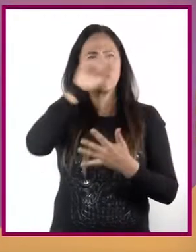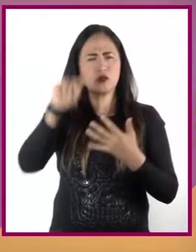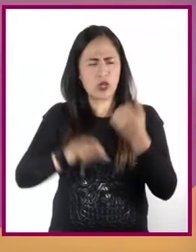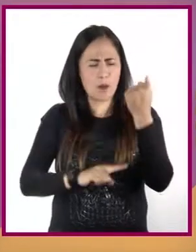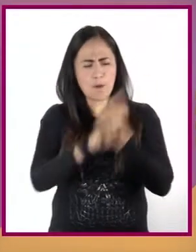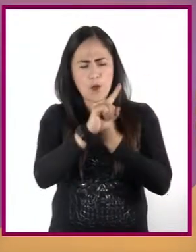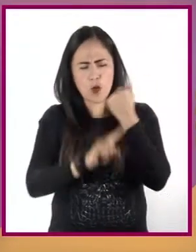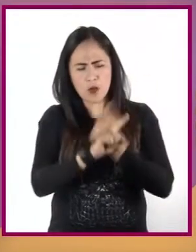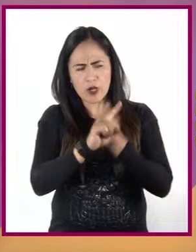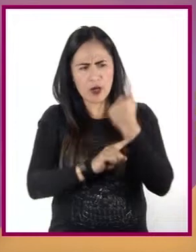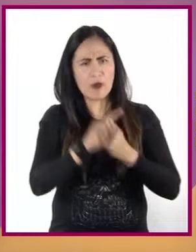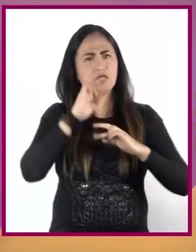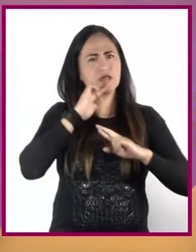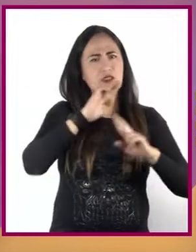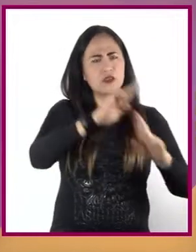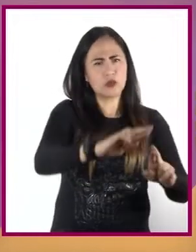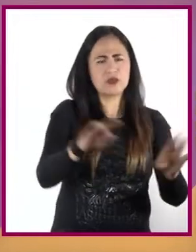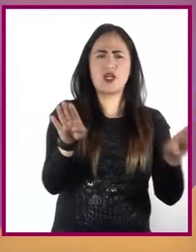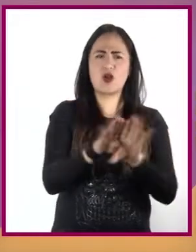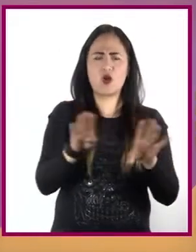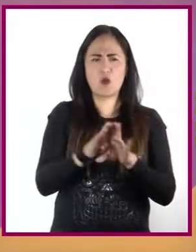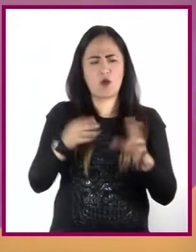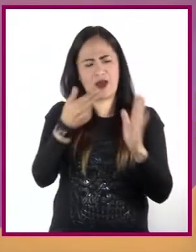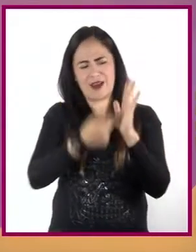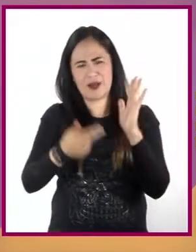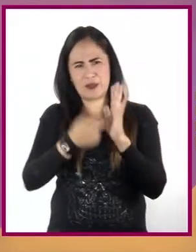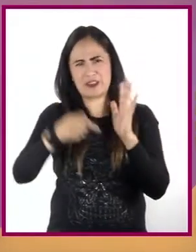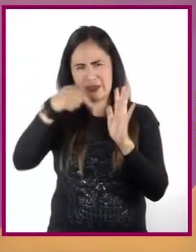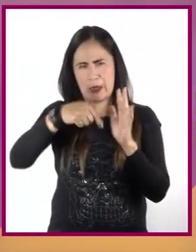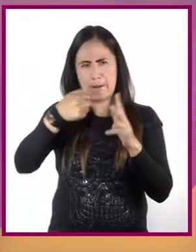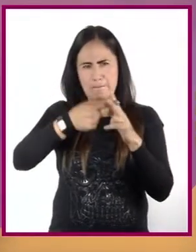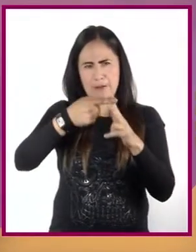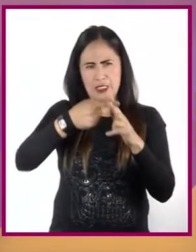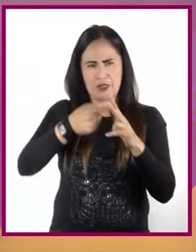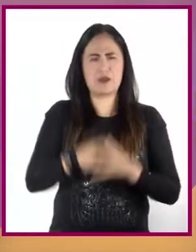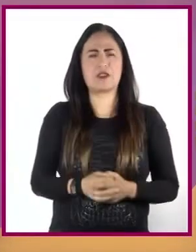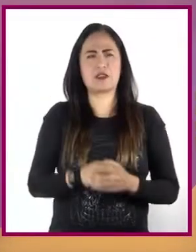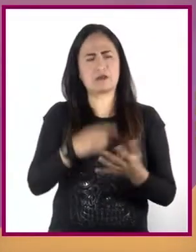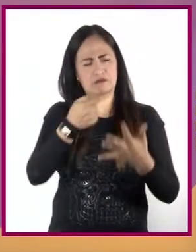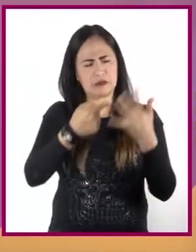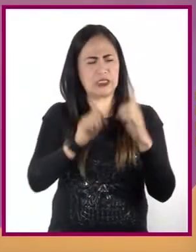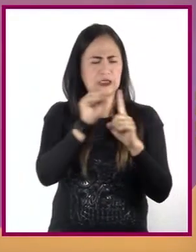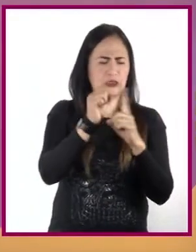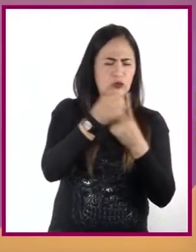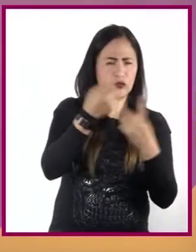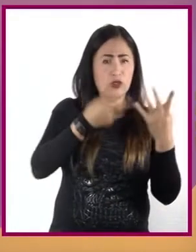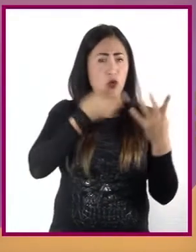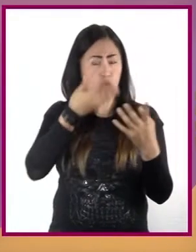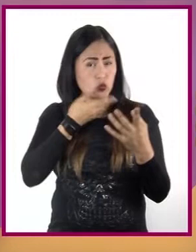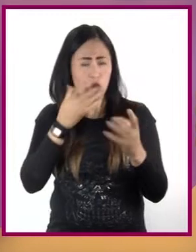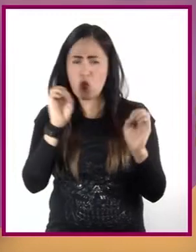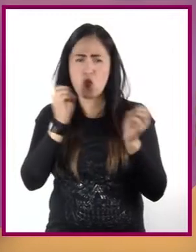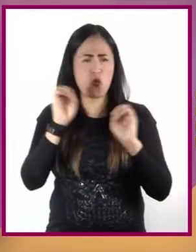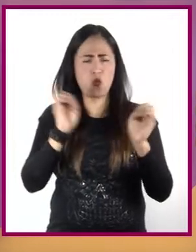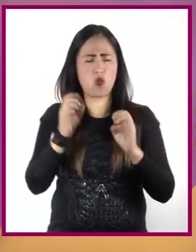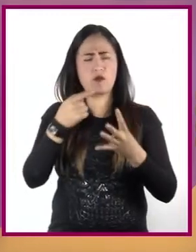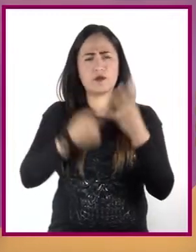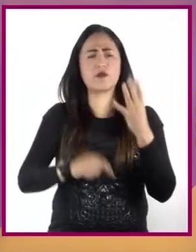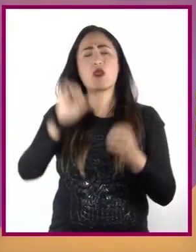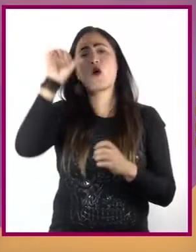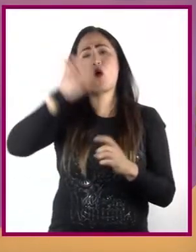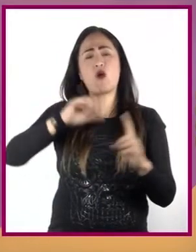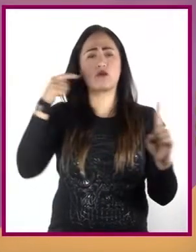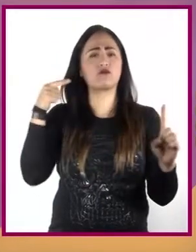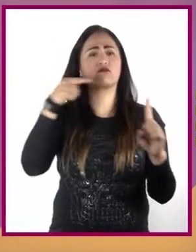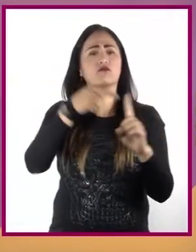problemas usando las herramientas matemáticas, tomar decisiones y enfrentar situaciones no rutinarias. El propósito de la